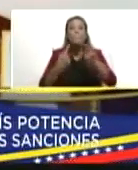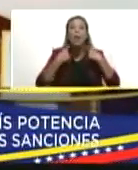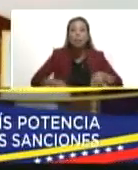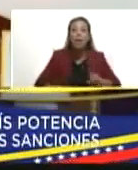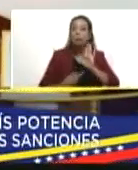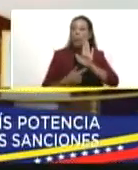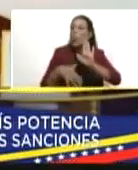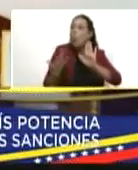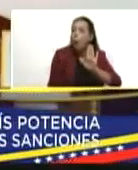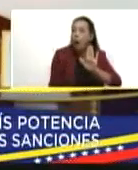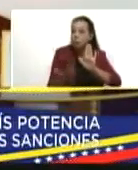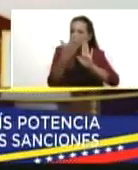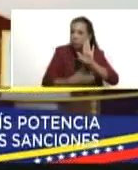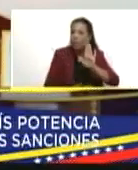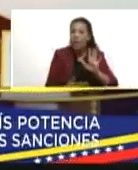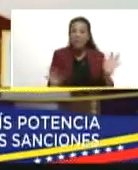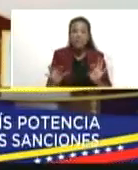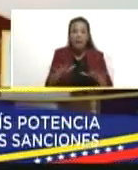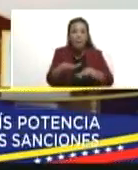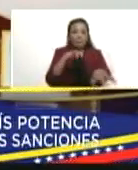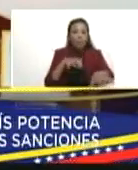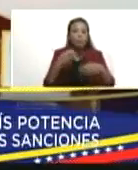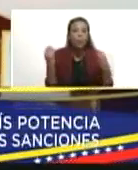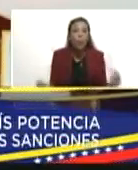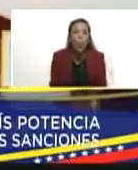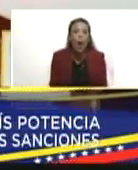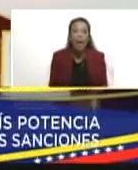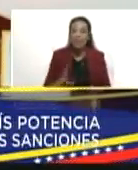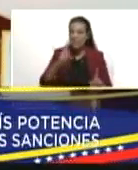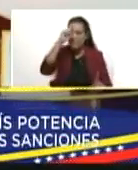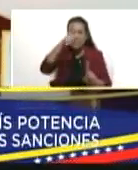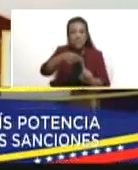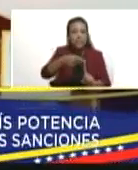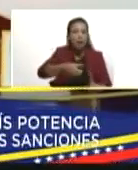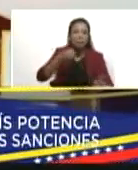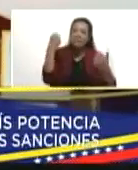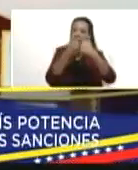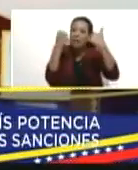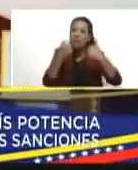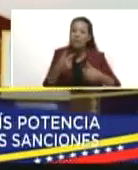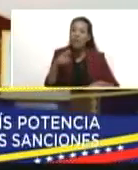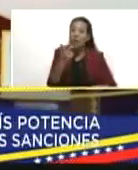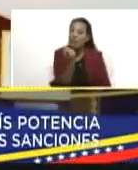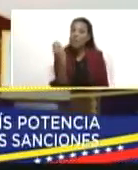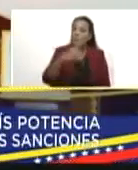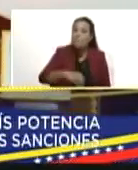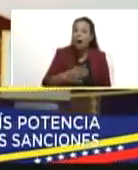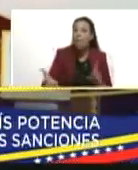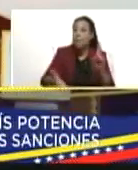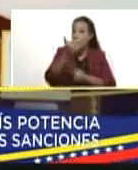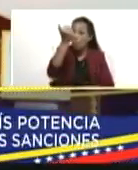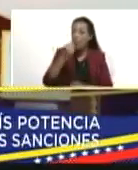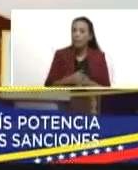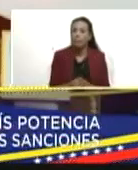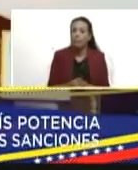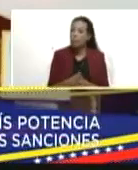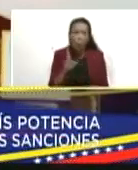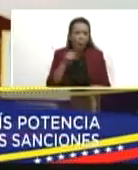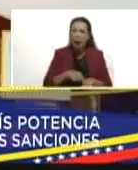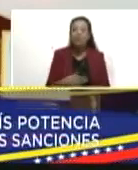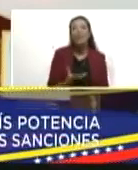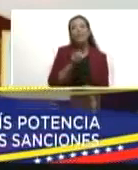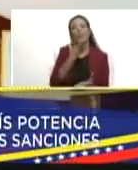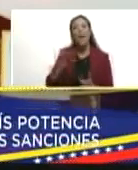parados ni la magnitud de los desafíos y las cosas que aún restan por hacerse no venimos a